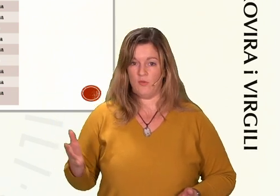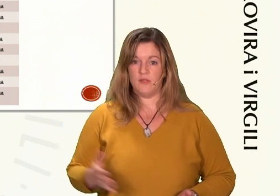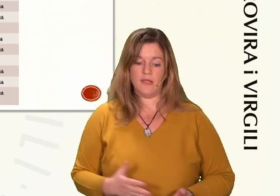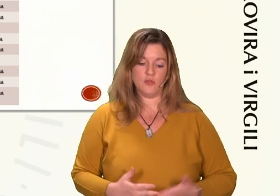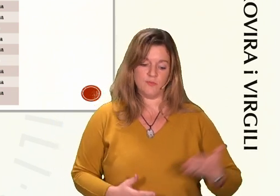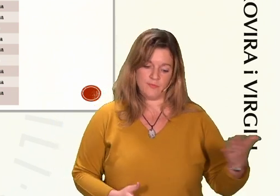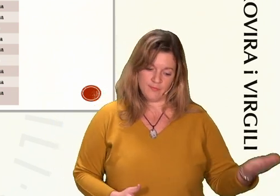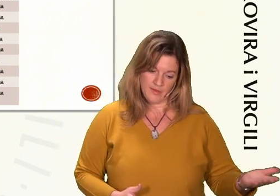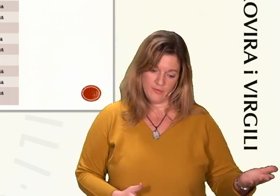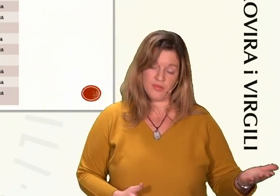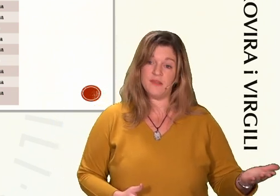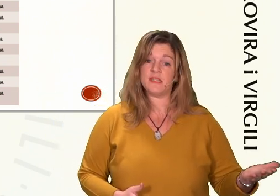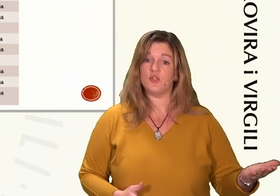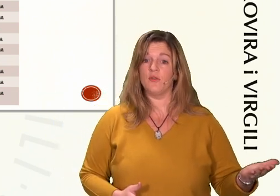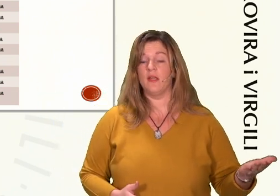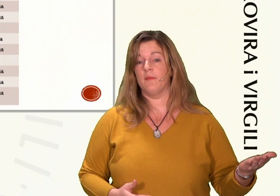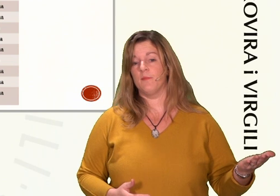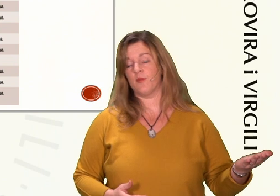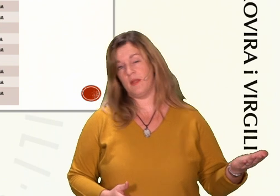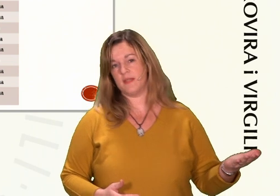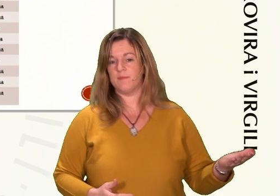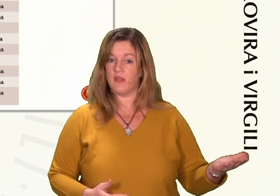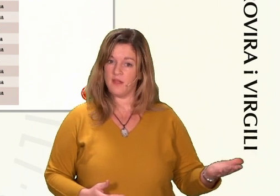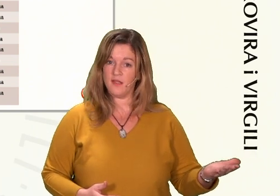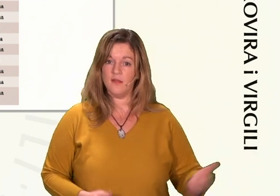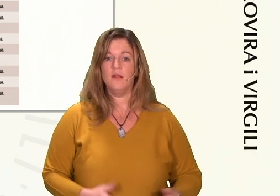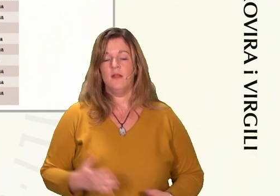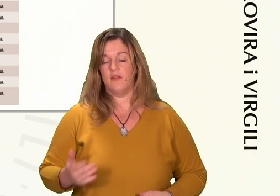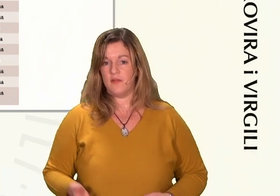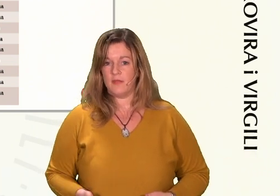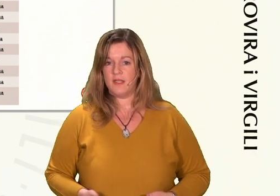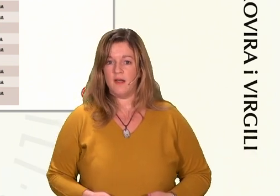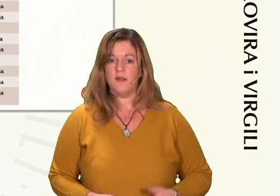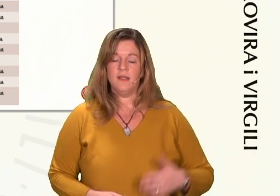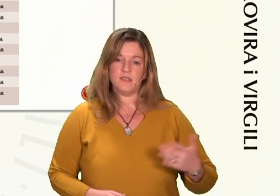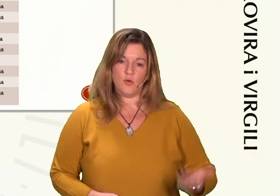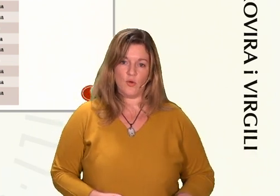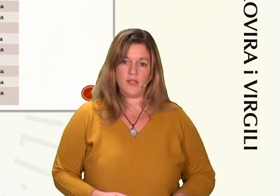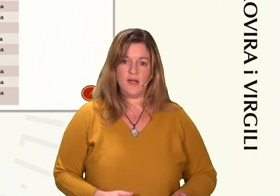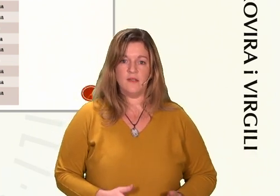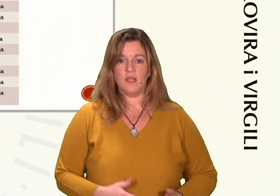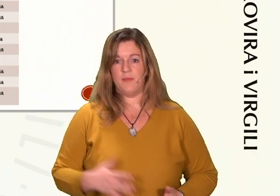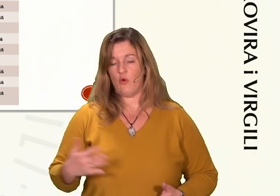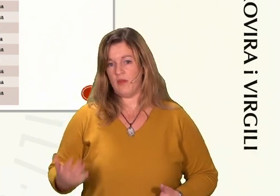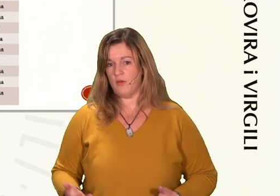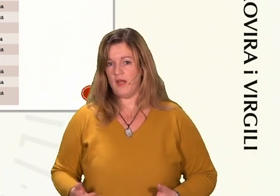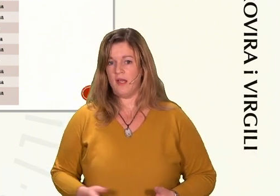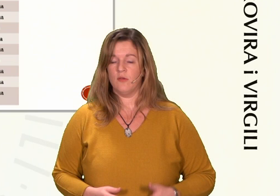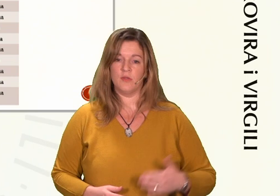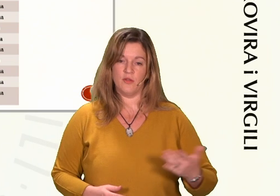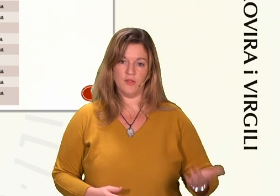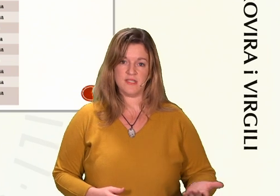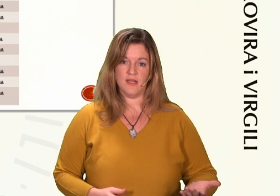trabajo. Tenemos docentes que son procedentes de medicina, de enfermería, psicología, terapia